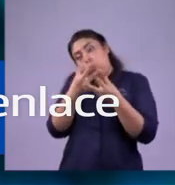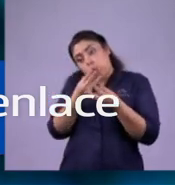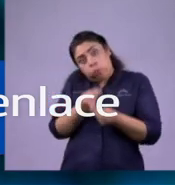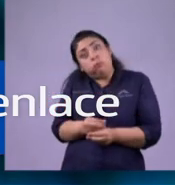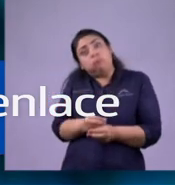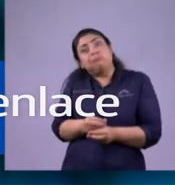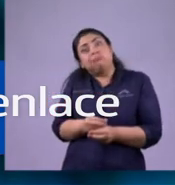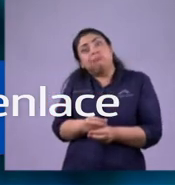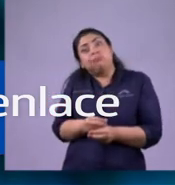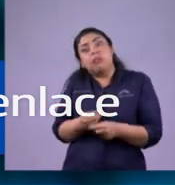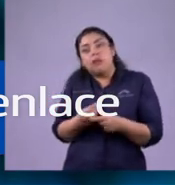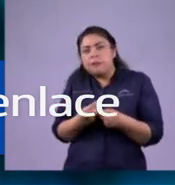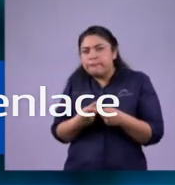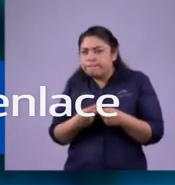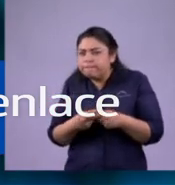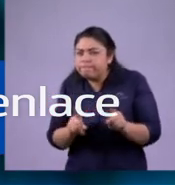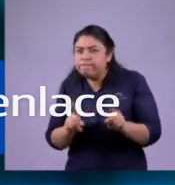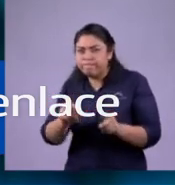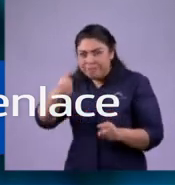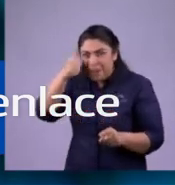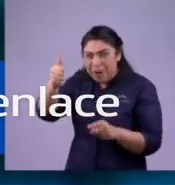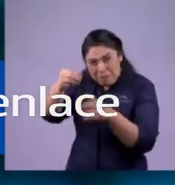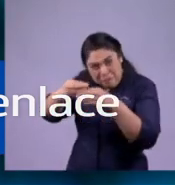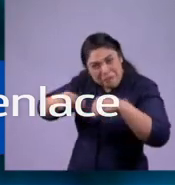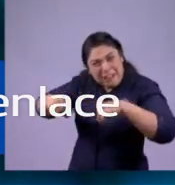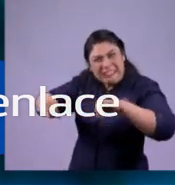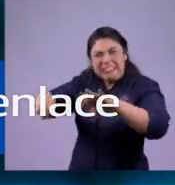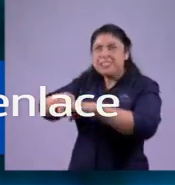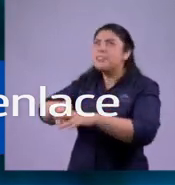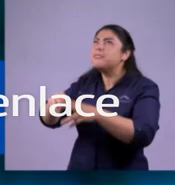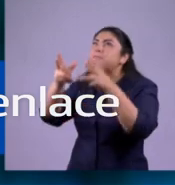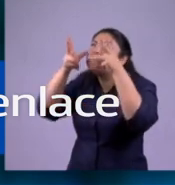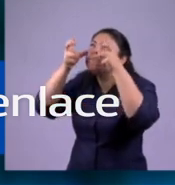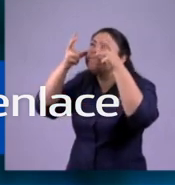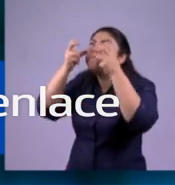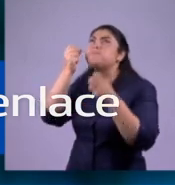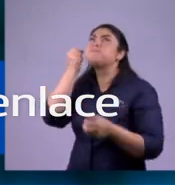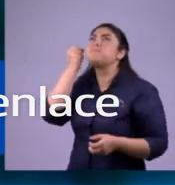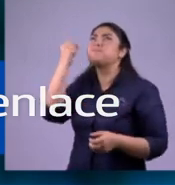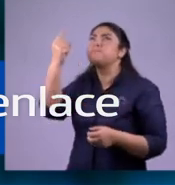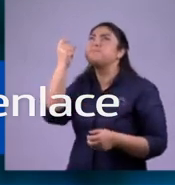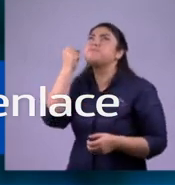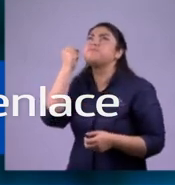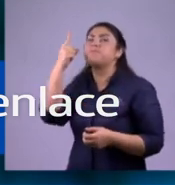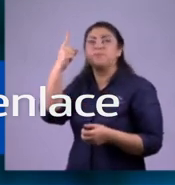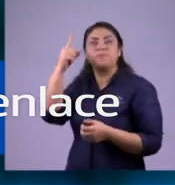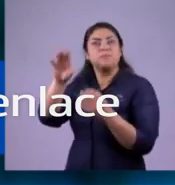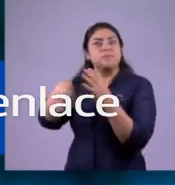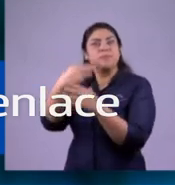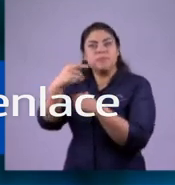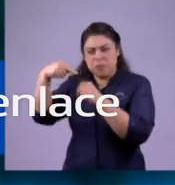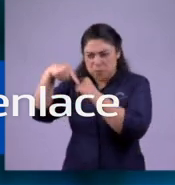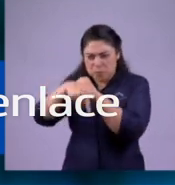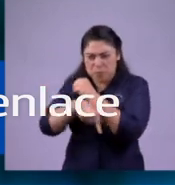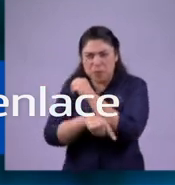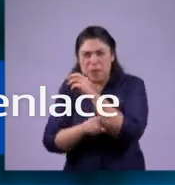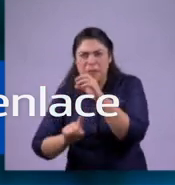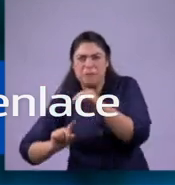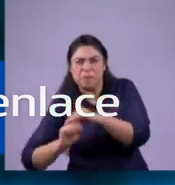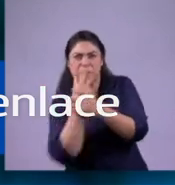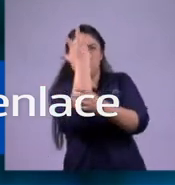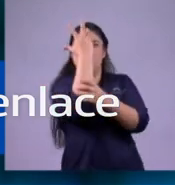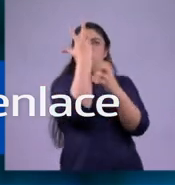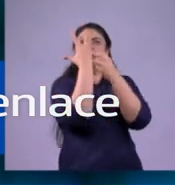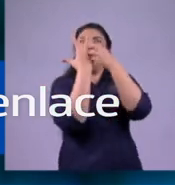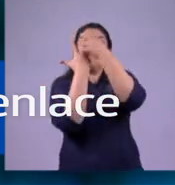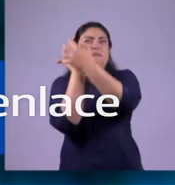que oye y entiende la palabra y da fruto ojo la oye la entiende y da fruto y